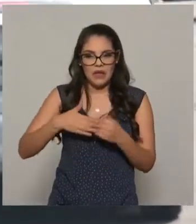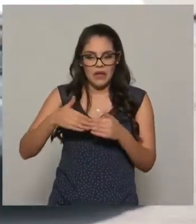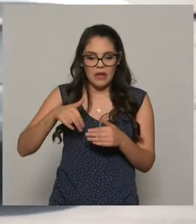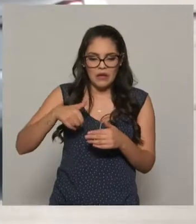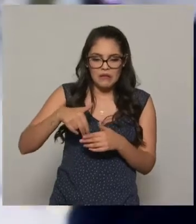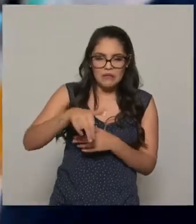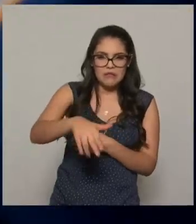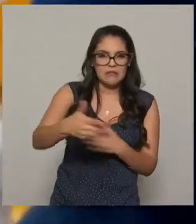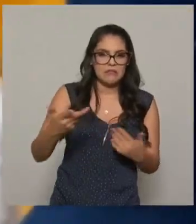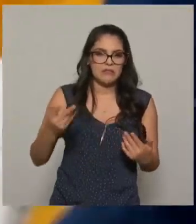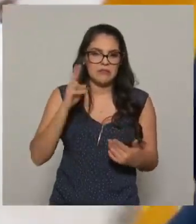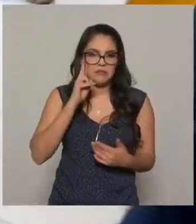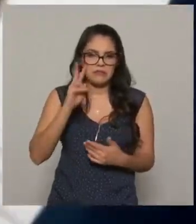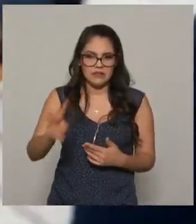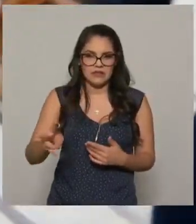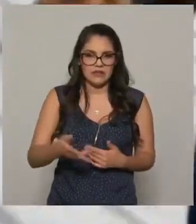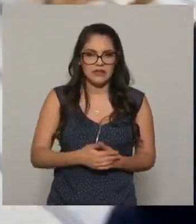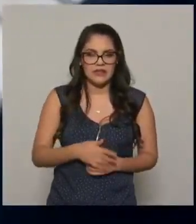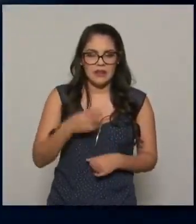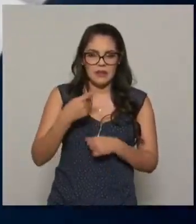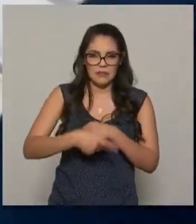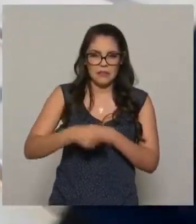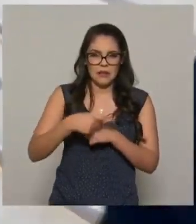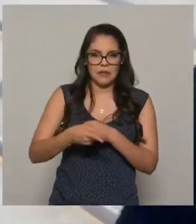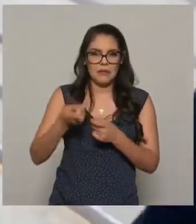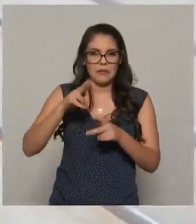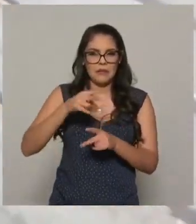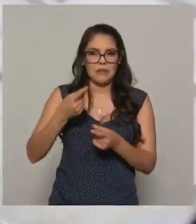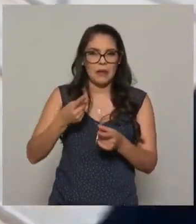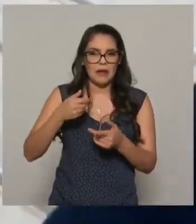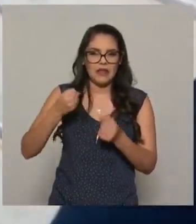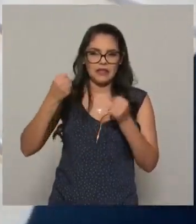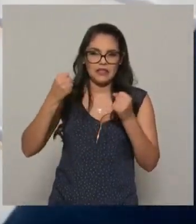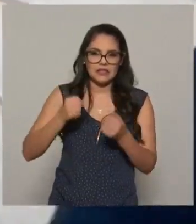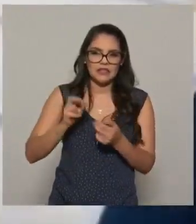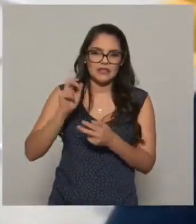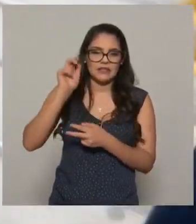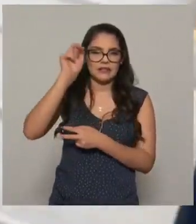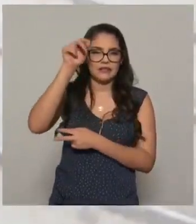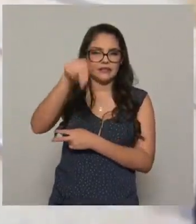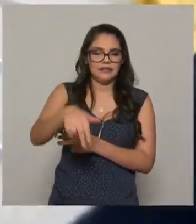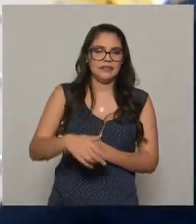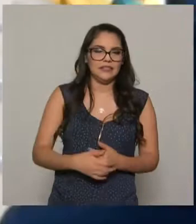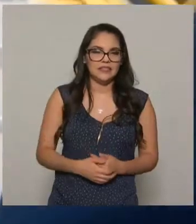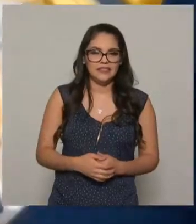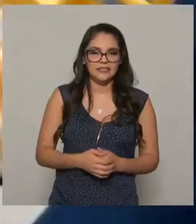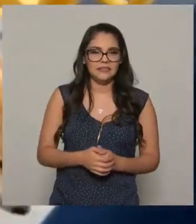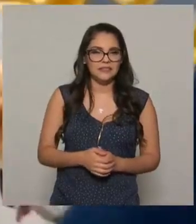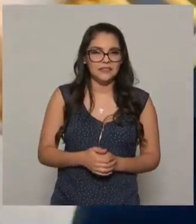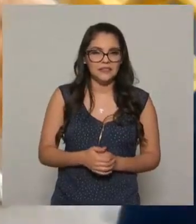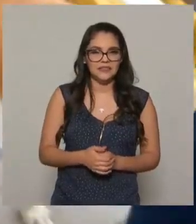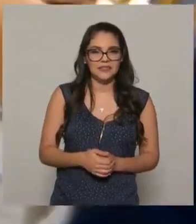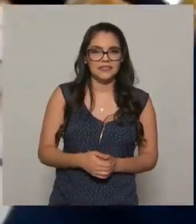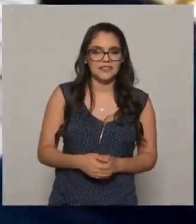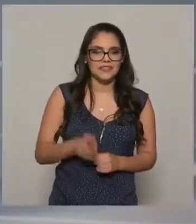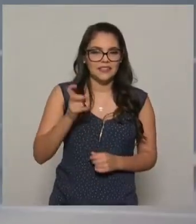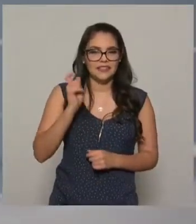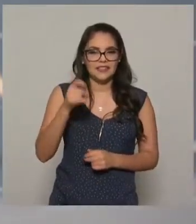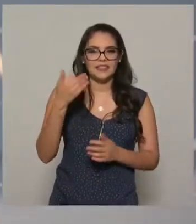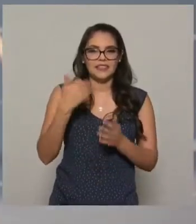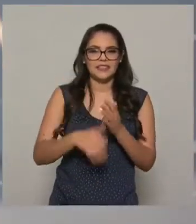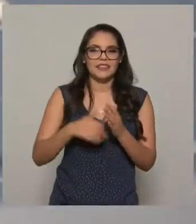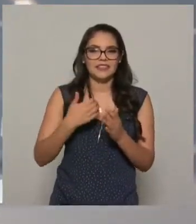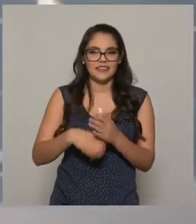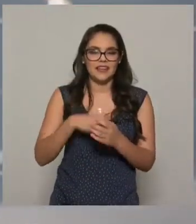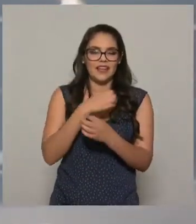cruces. Mire usted, vea lo peligroso. En cambio, el perro, qué seguro, qué manera de cruzar. Es lo que te digo, falta una educación vial y te